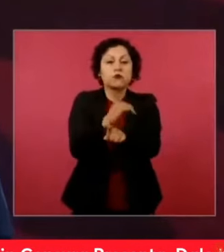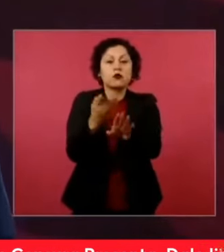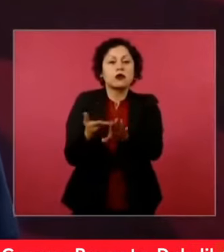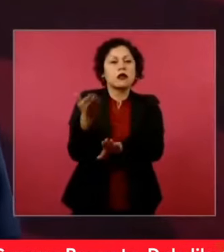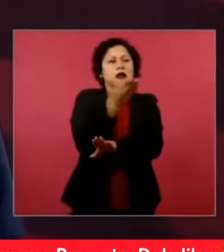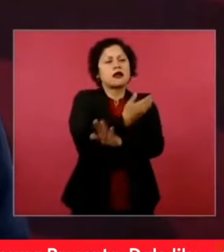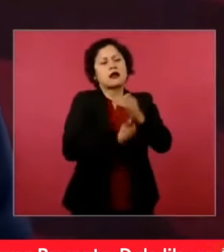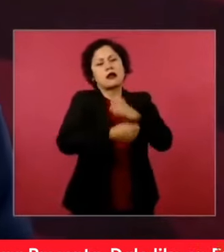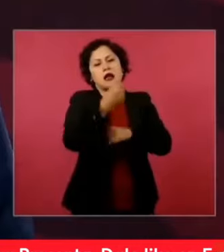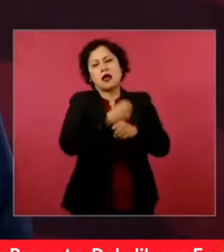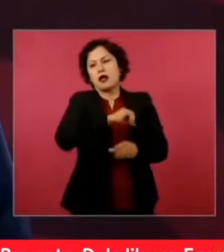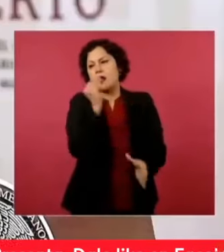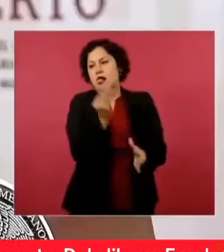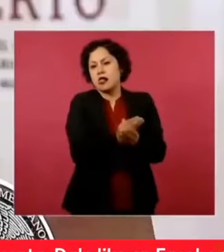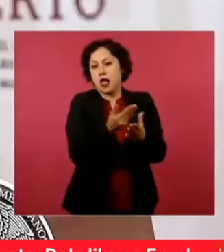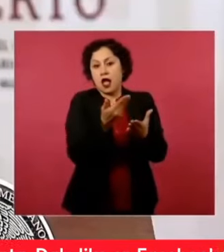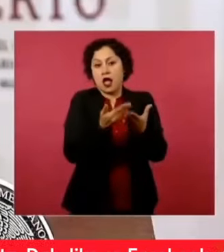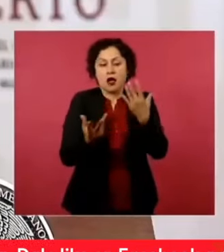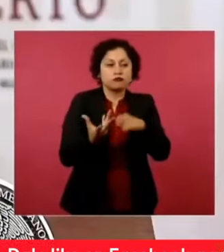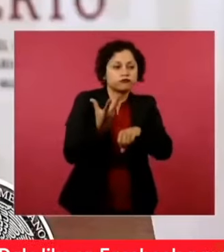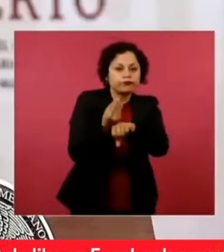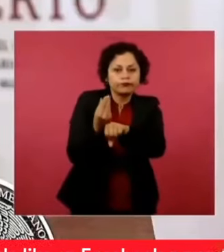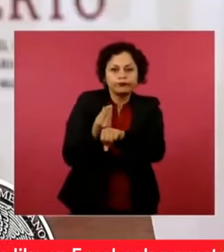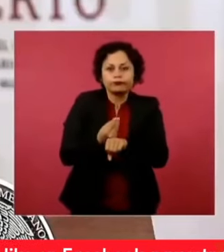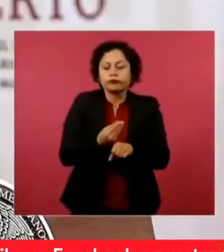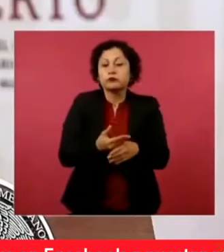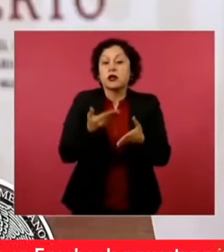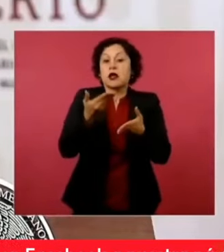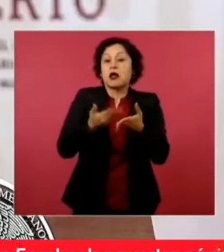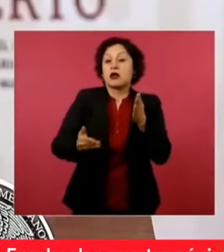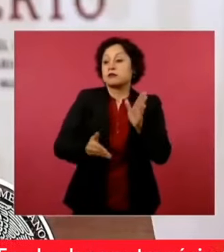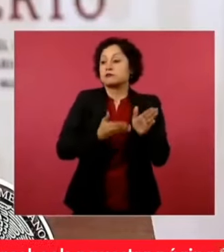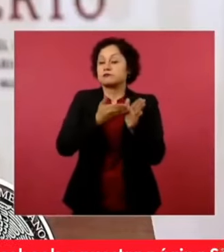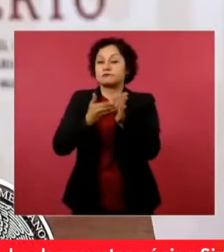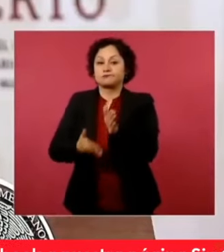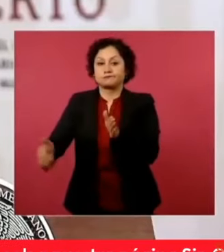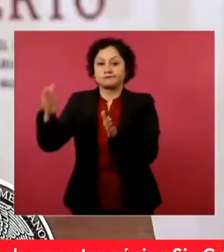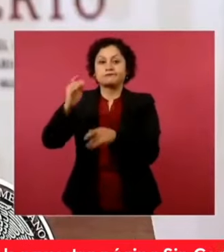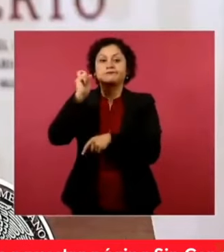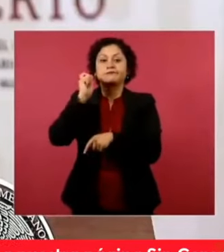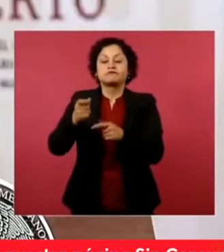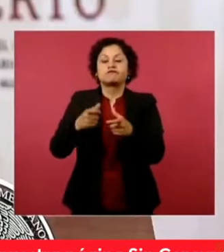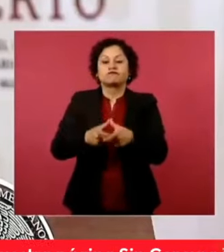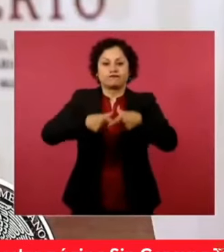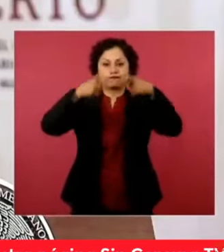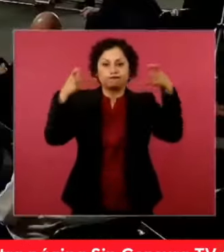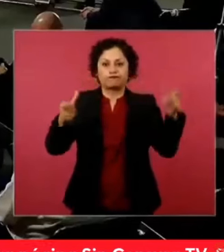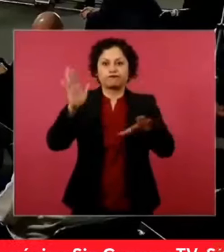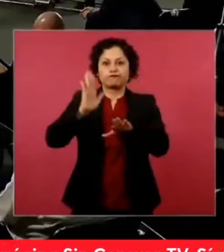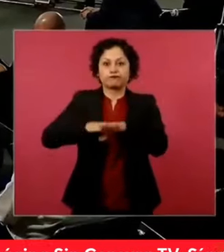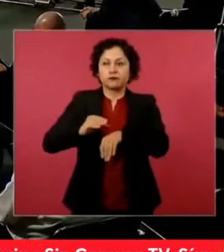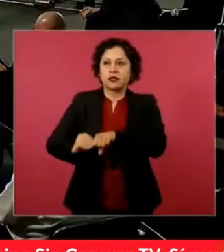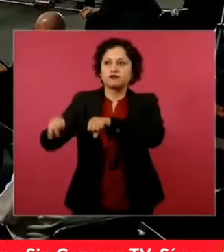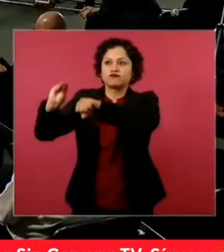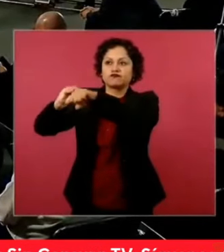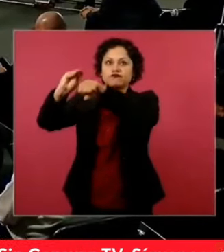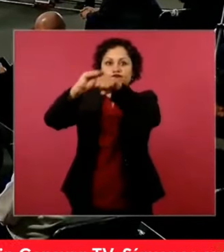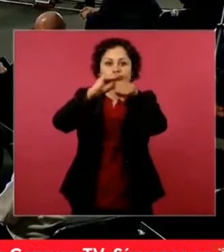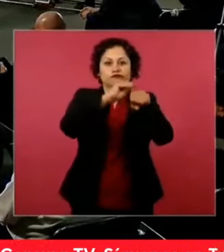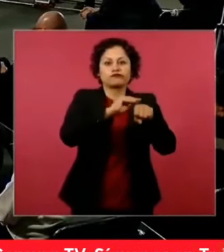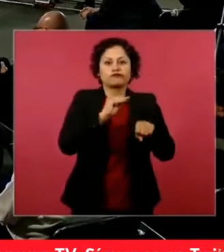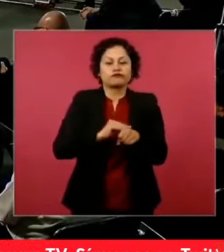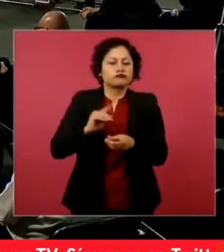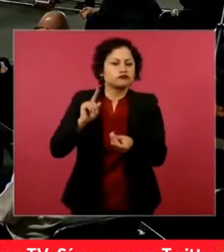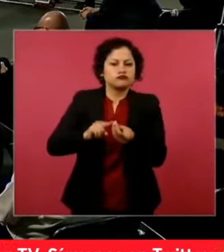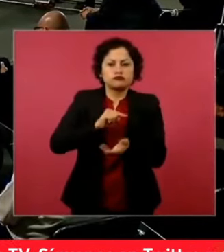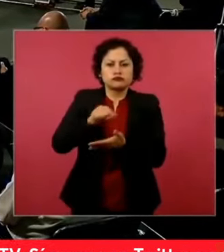en varios años. Y en una segunda etapa estamos creciendo su capacidad y ampliando la cobertura, sobre todo en zonas